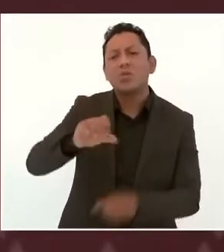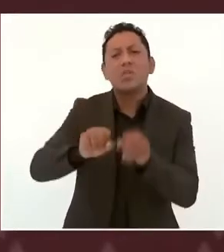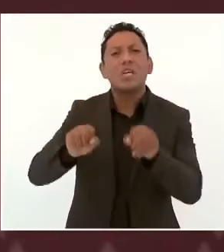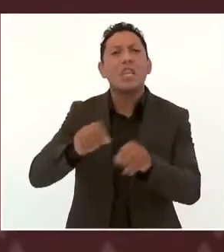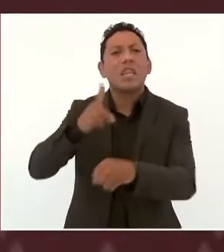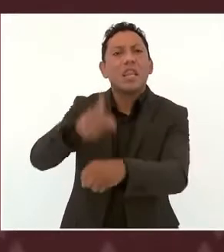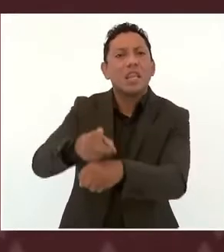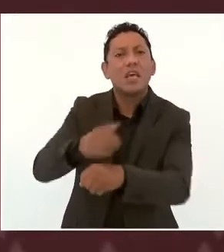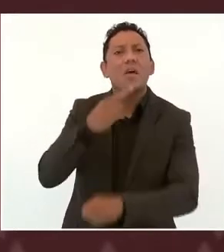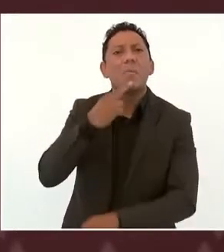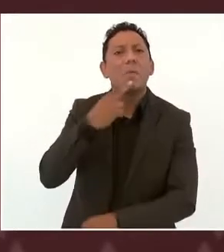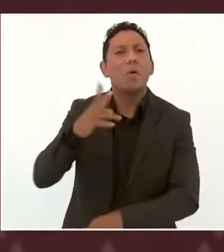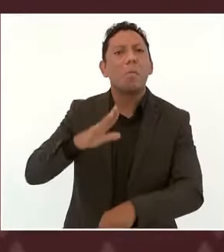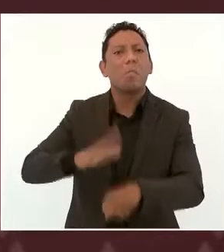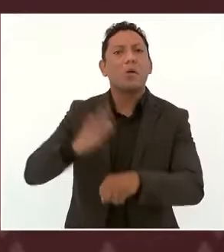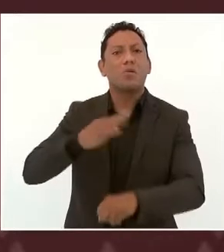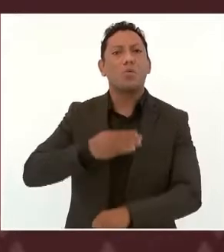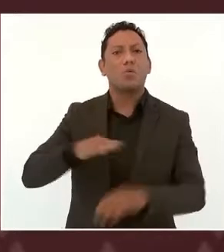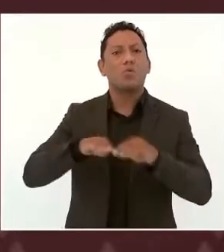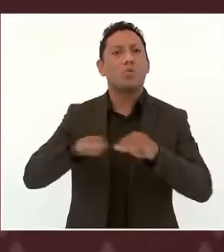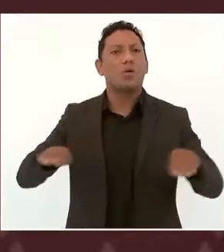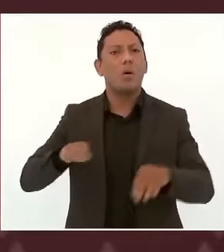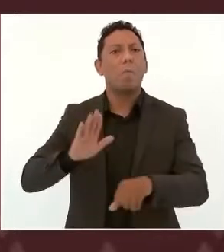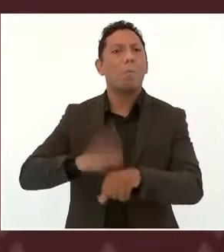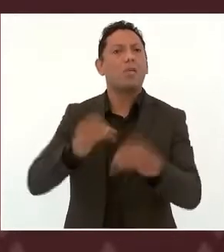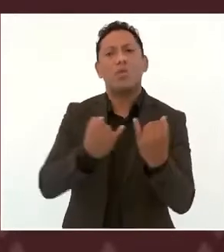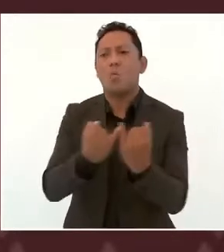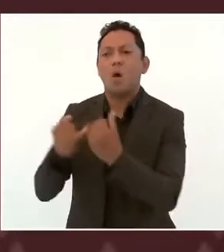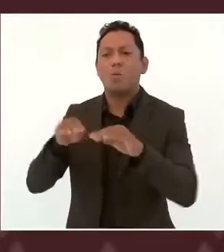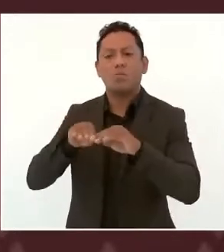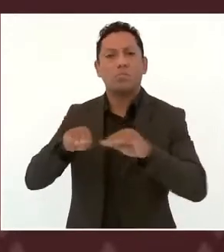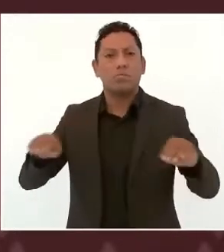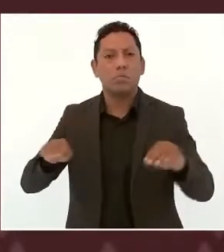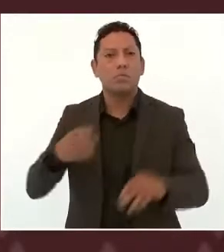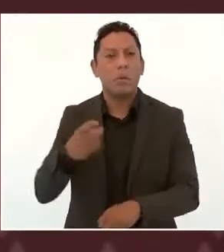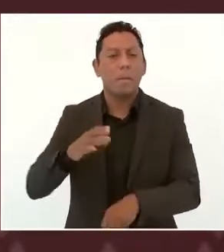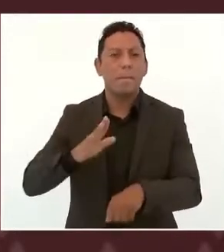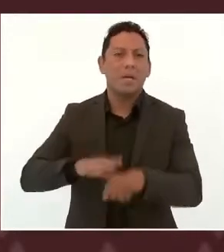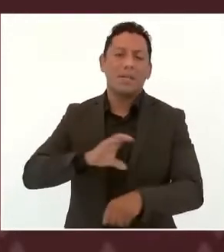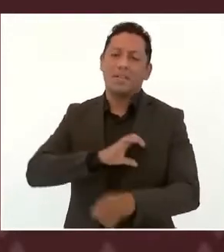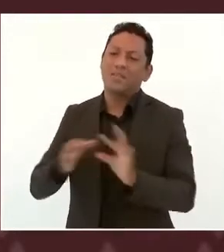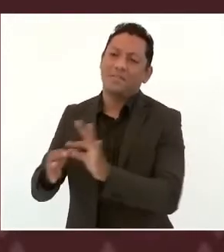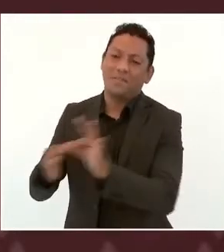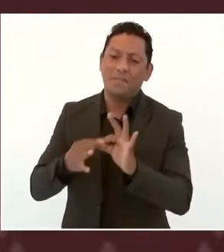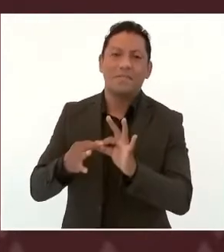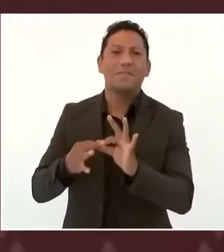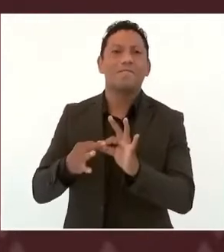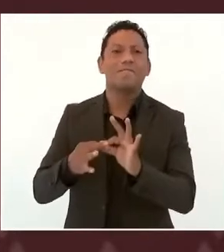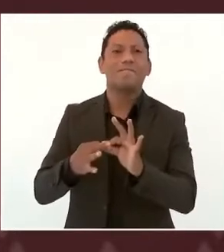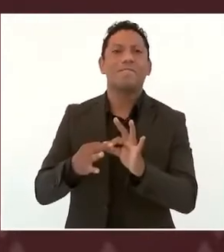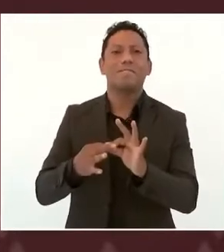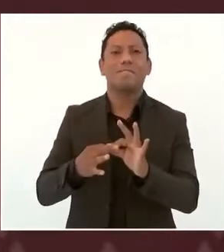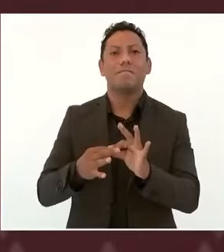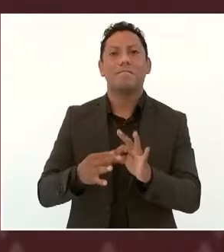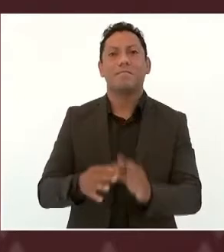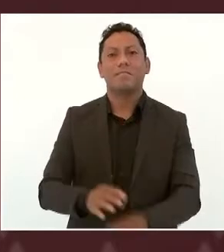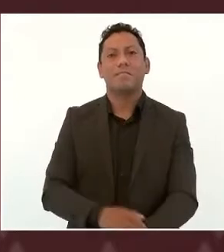sociedad más justa, más igualitaria, más fraterna.